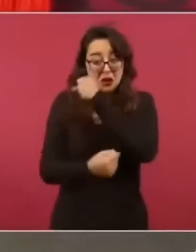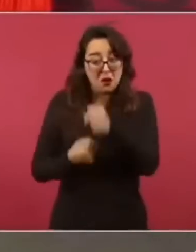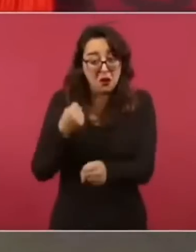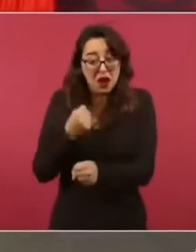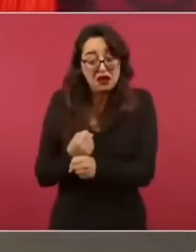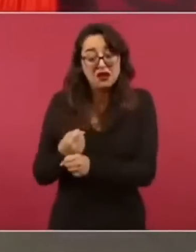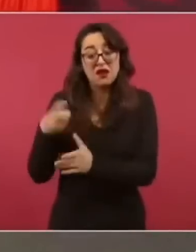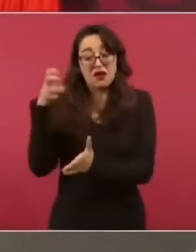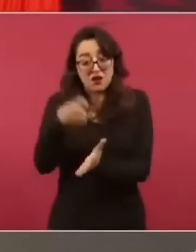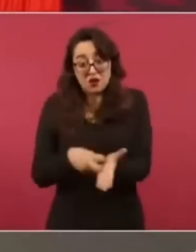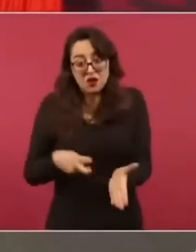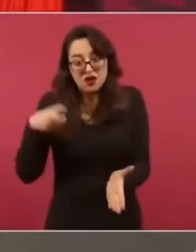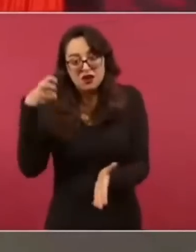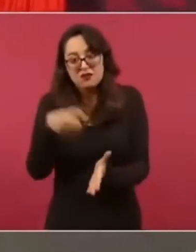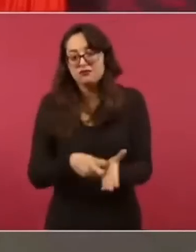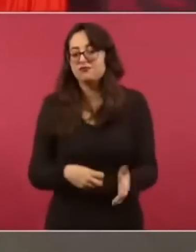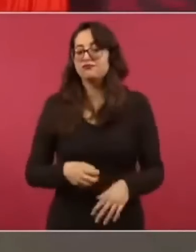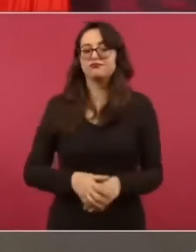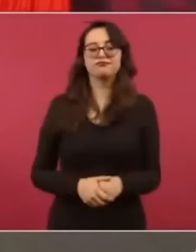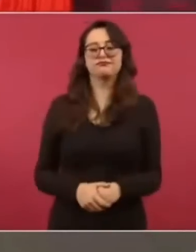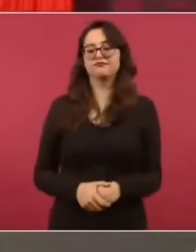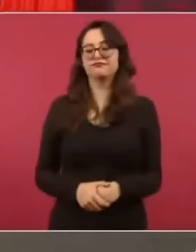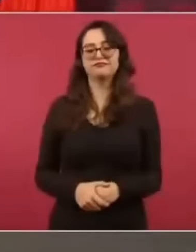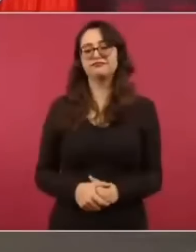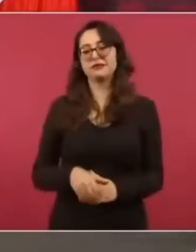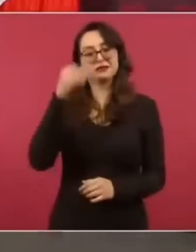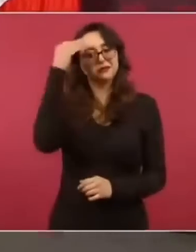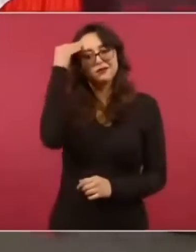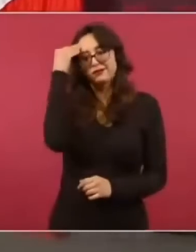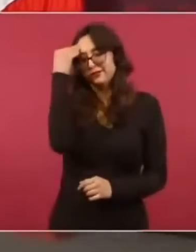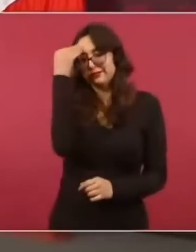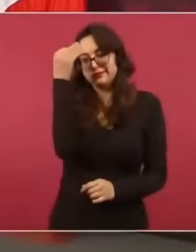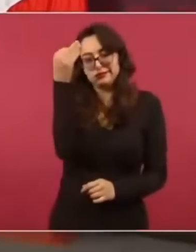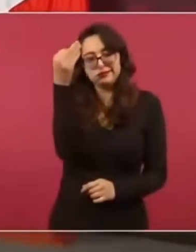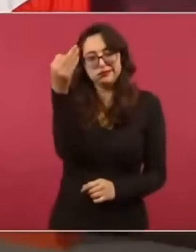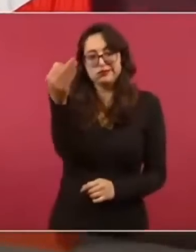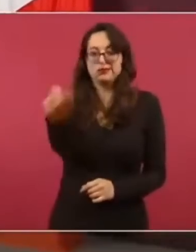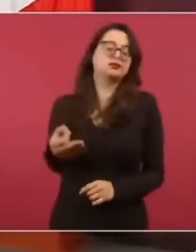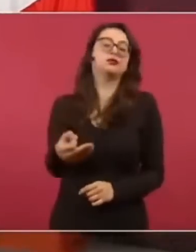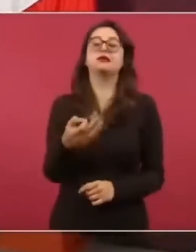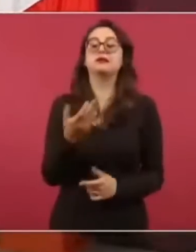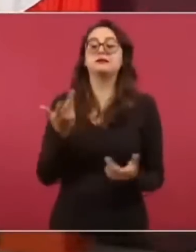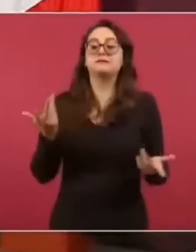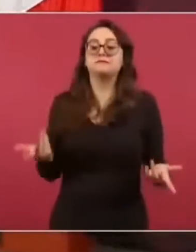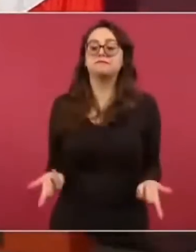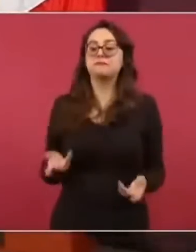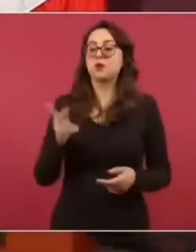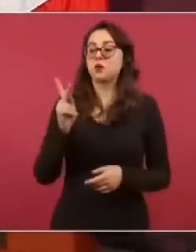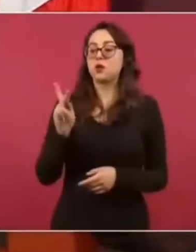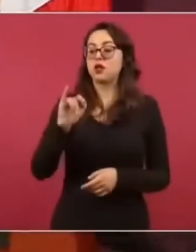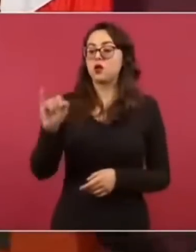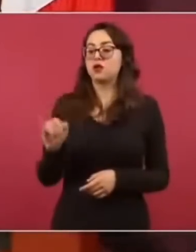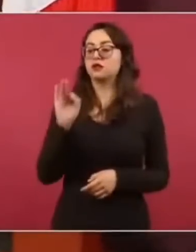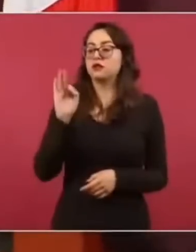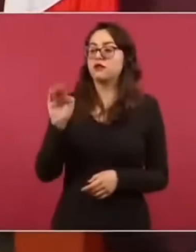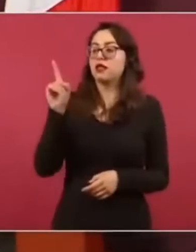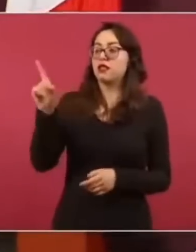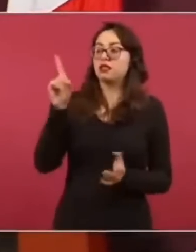El Poder Judicial, pues lo decía yo, lo entregaron como moneda de cambio